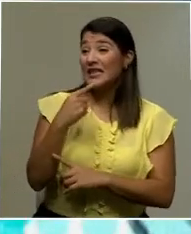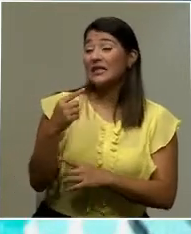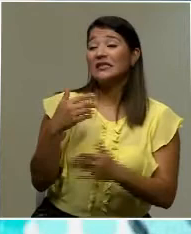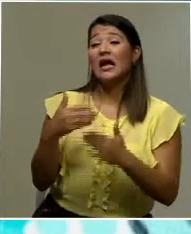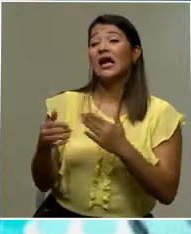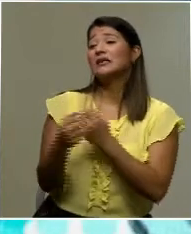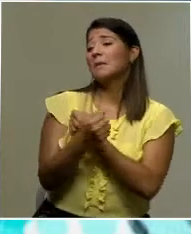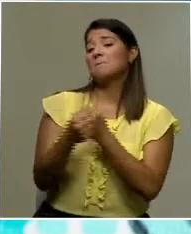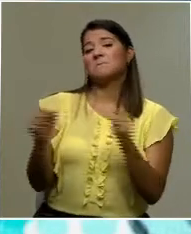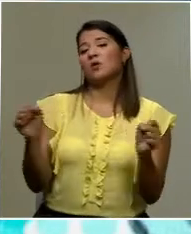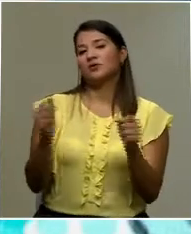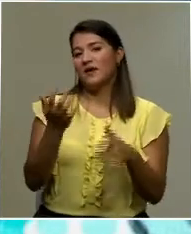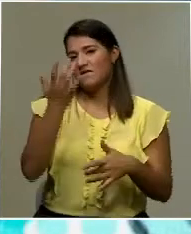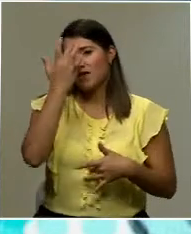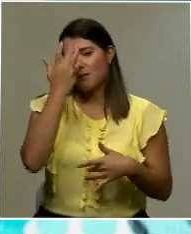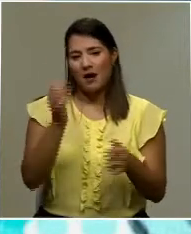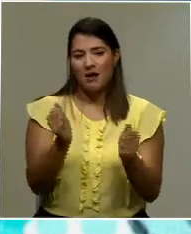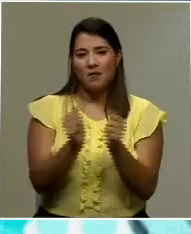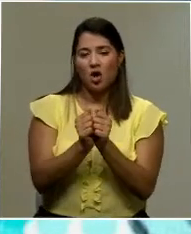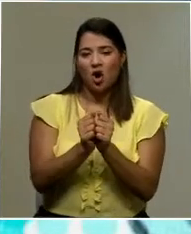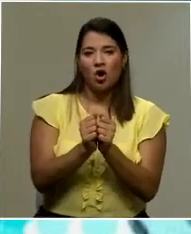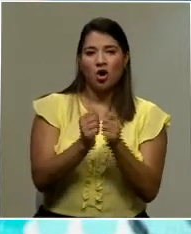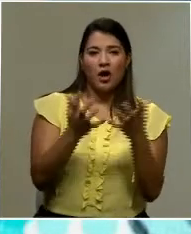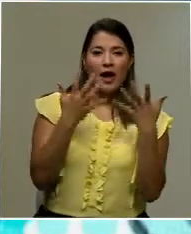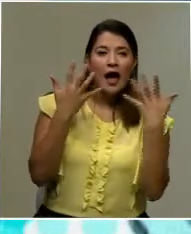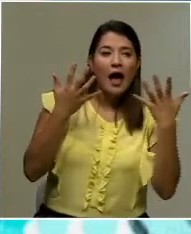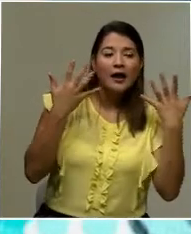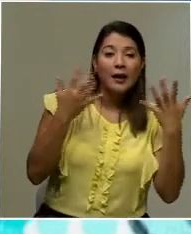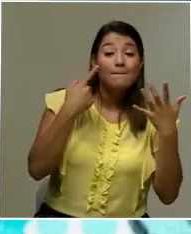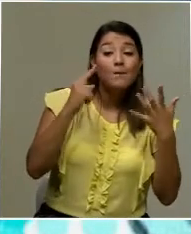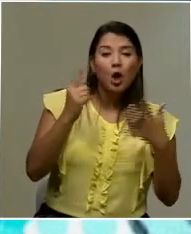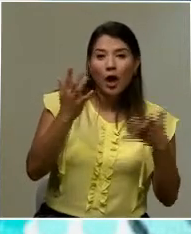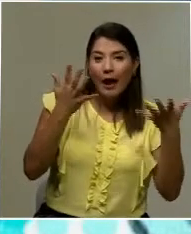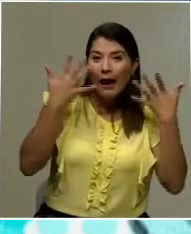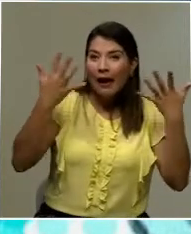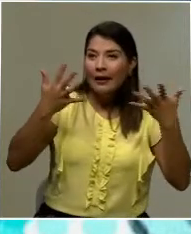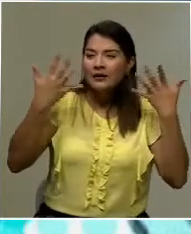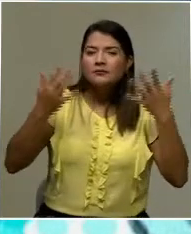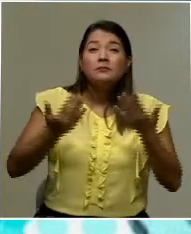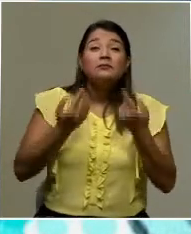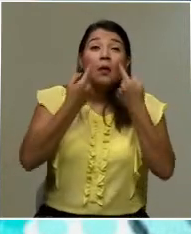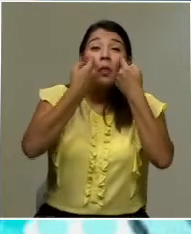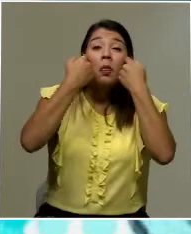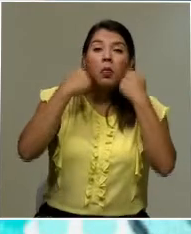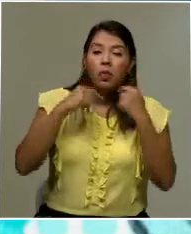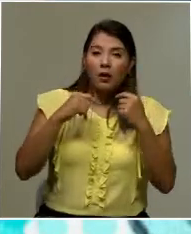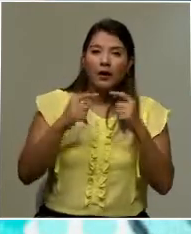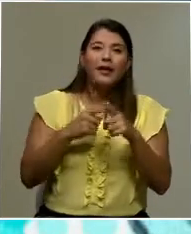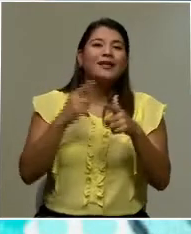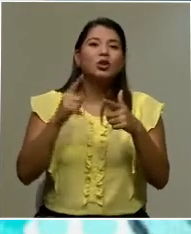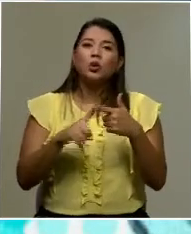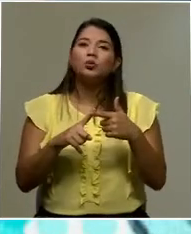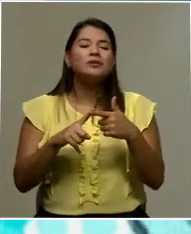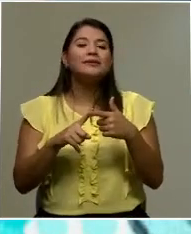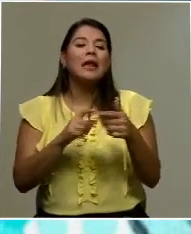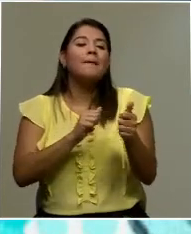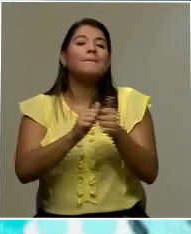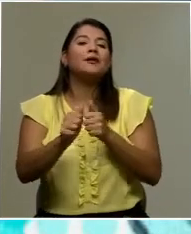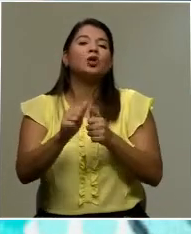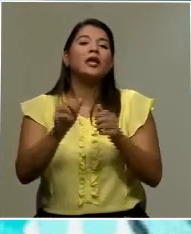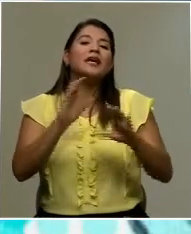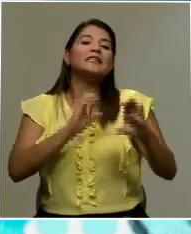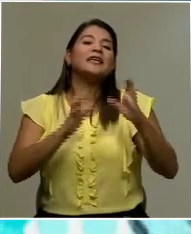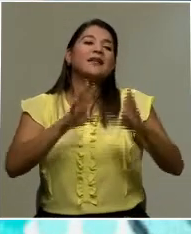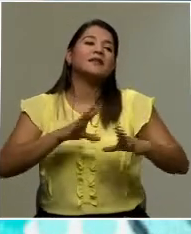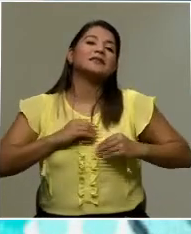que haya enfermedades que se contagien por el aire. Y desde entonces esta ha sido la tendencia predominante en la medicina y en la salud pública, que es